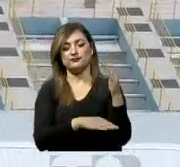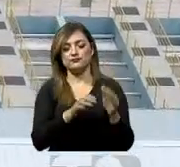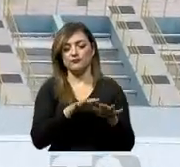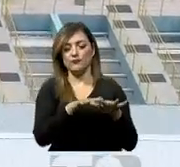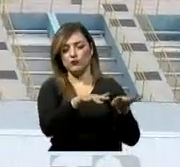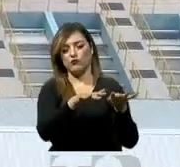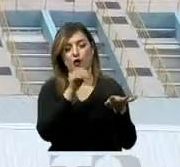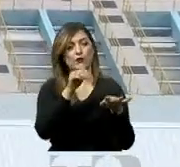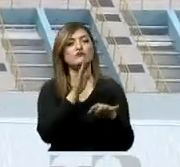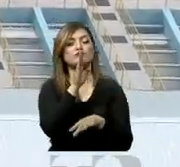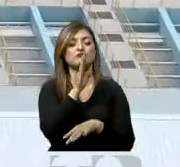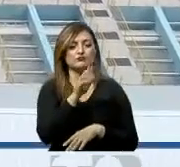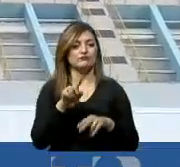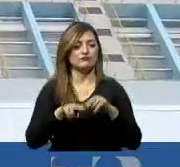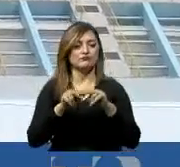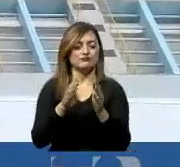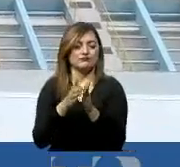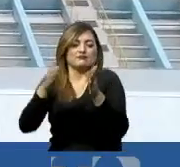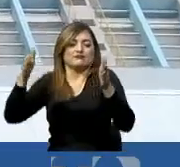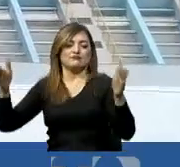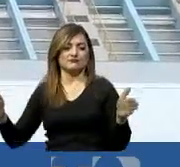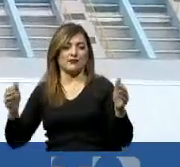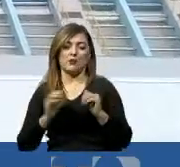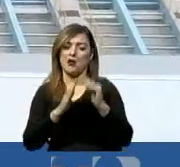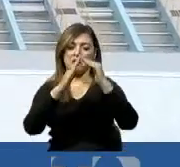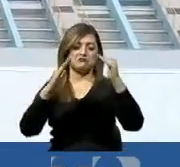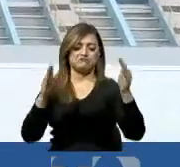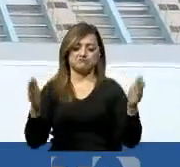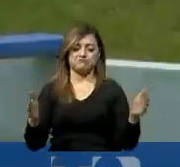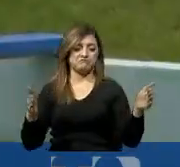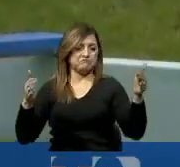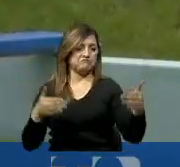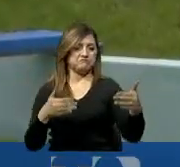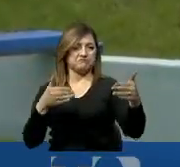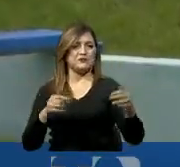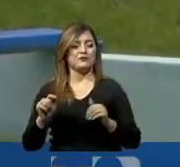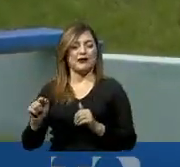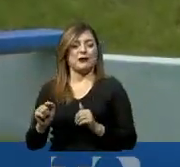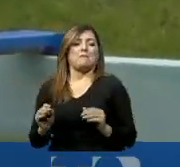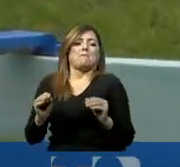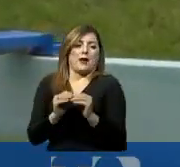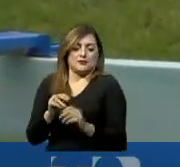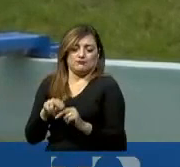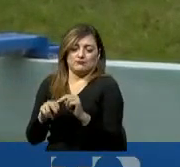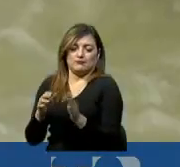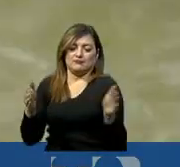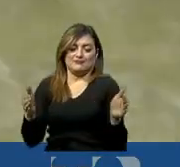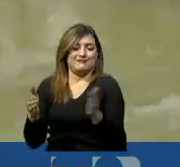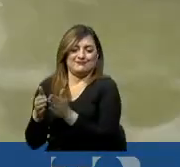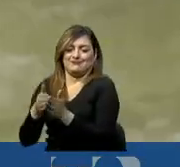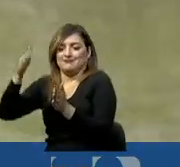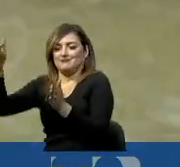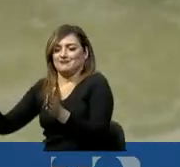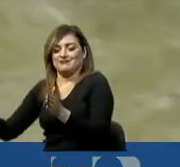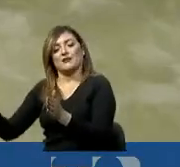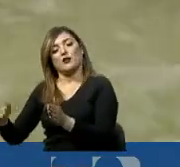Lo que se busca con la ampliación de la planta de tratamiento de agua potable de Paluguillo es poner fin al desabastecimiento de líquido vital en 9